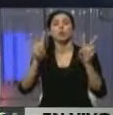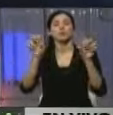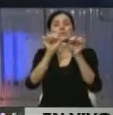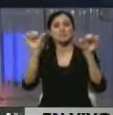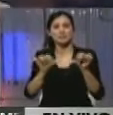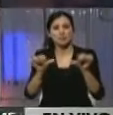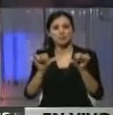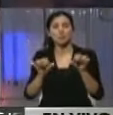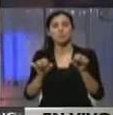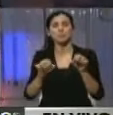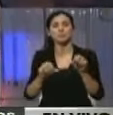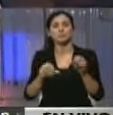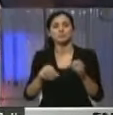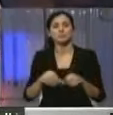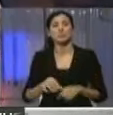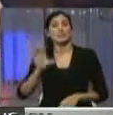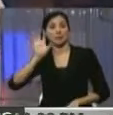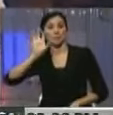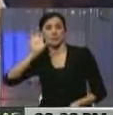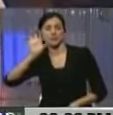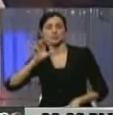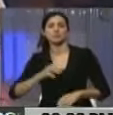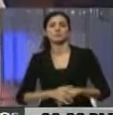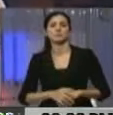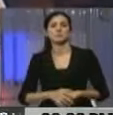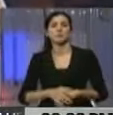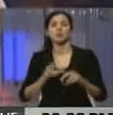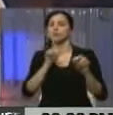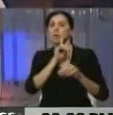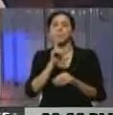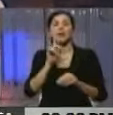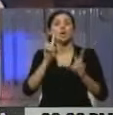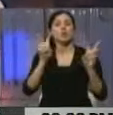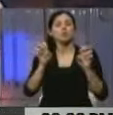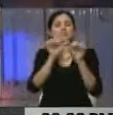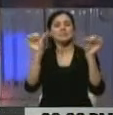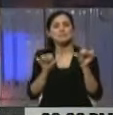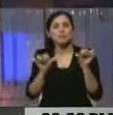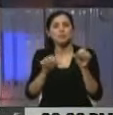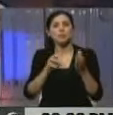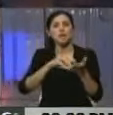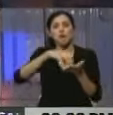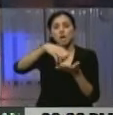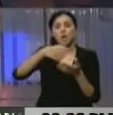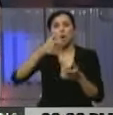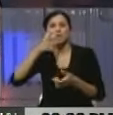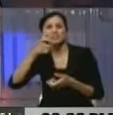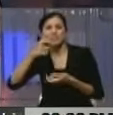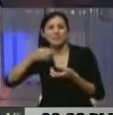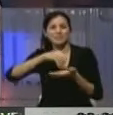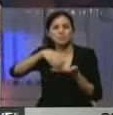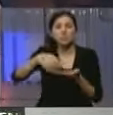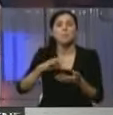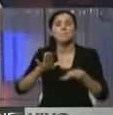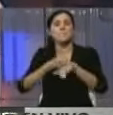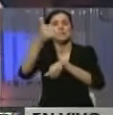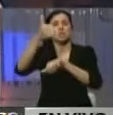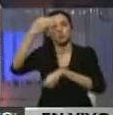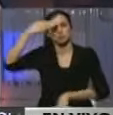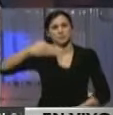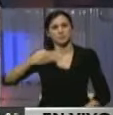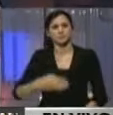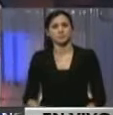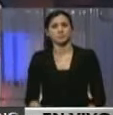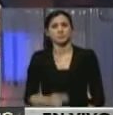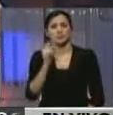de logística y distribución del país. Yo lo pondría aquí, nuevo sistema de logística y distribución. El mayor general